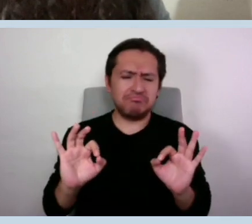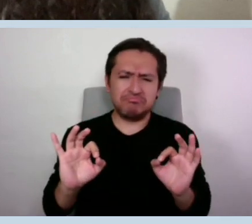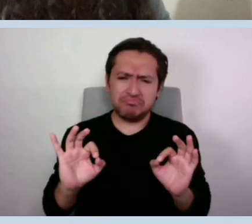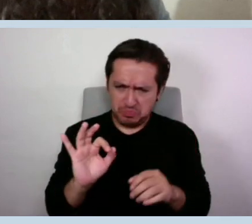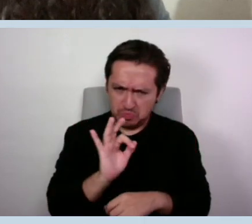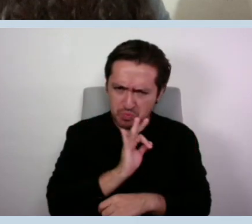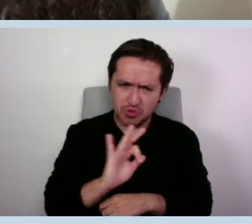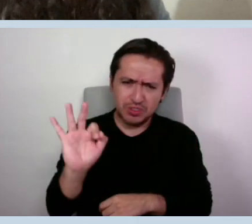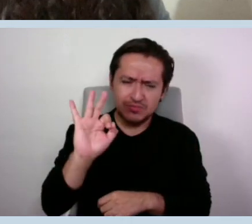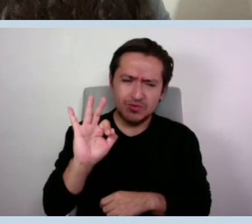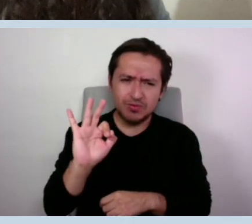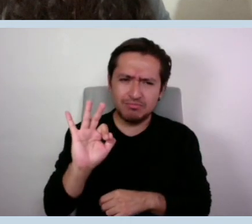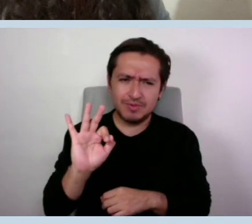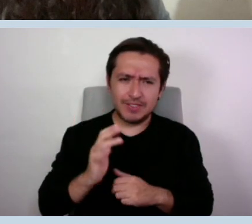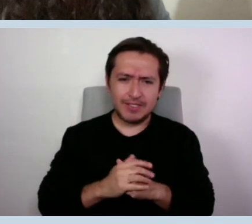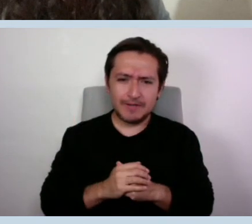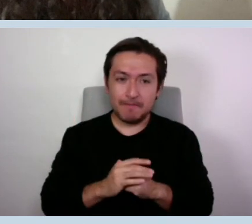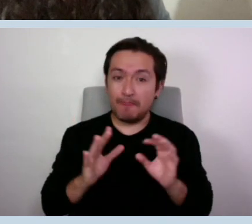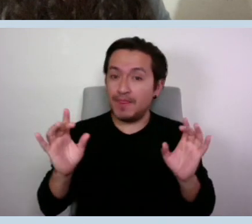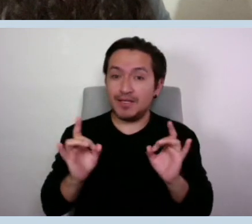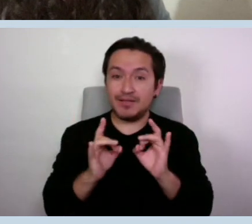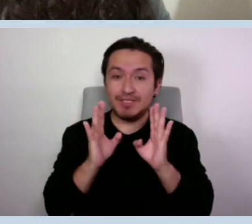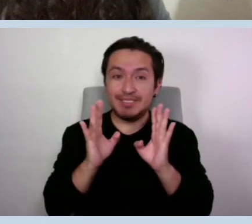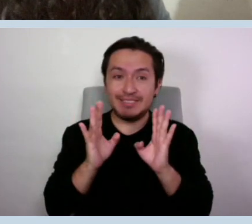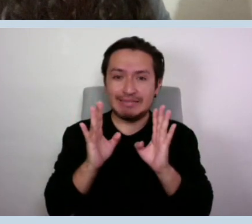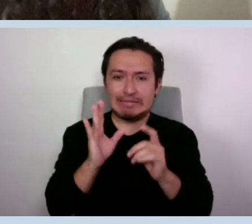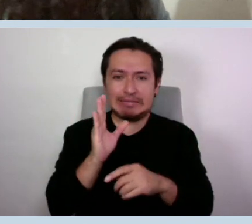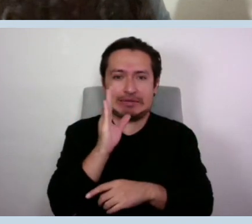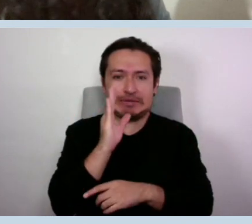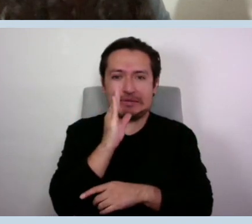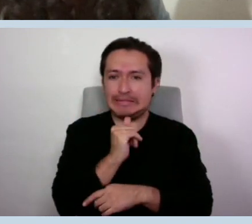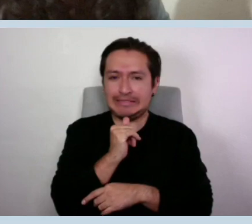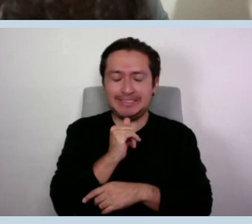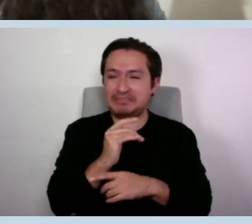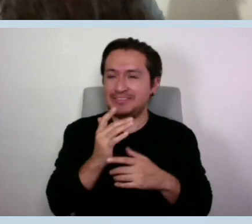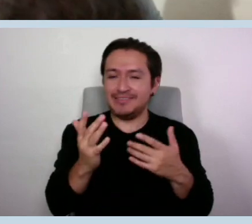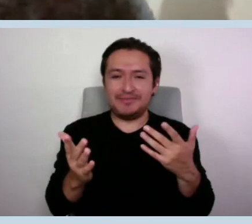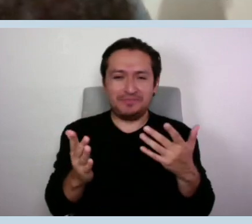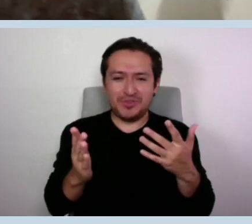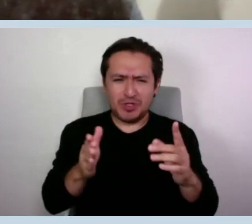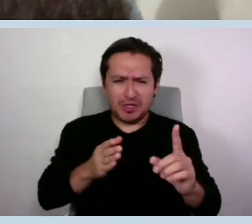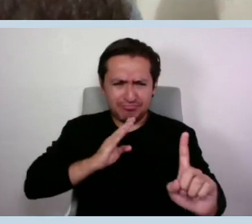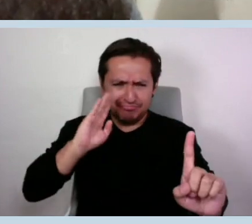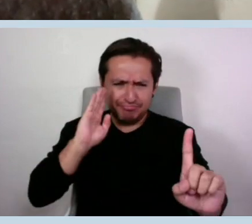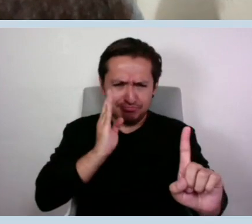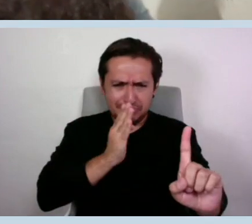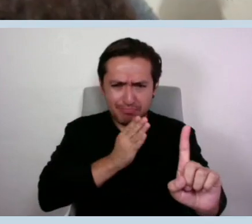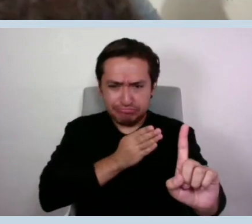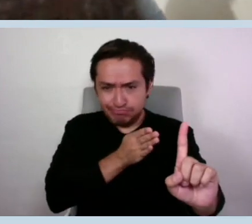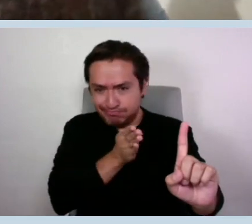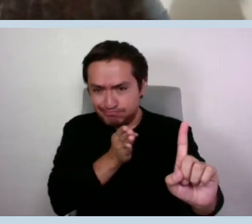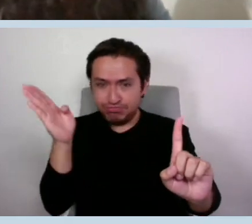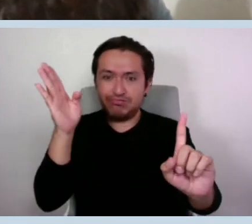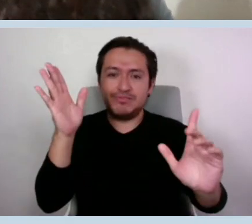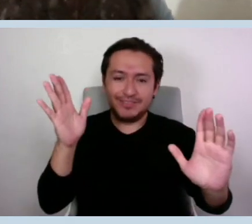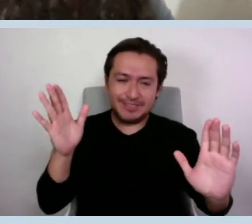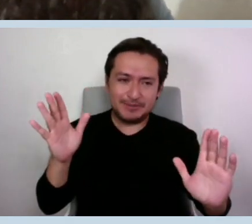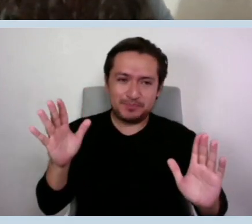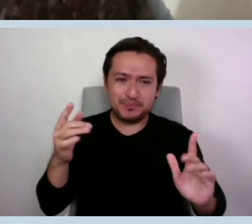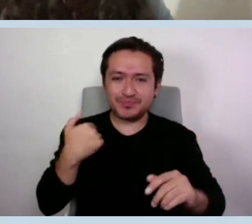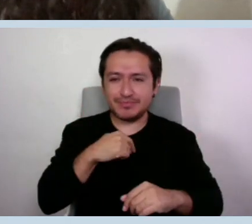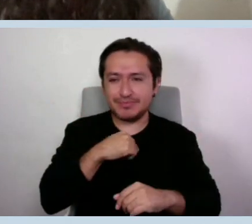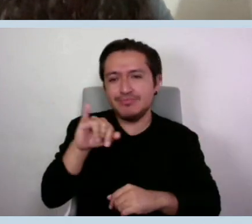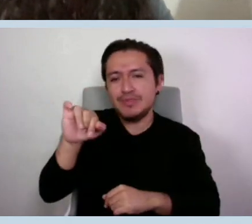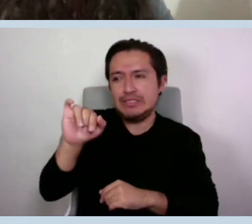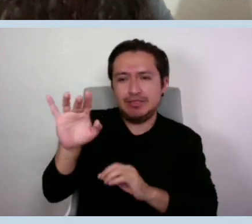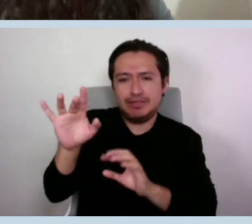este y de repente pues no perdimos el rumbo y le externamos esto a la comitiva